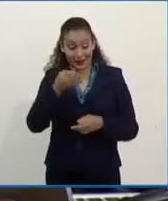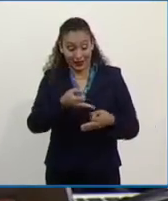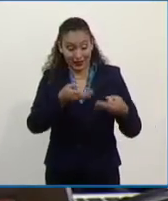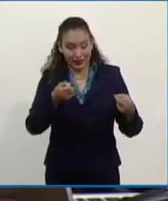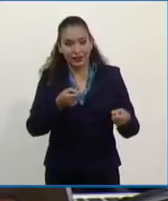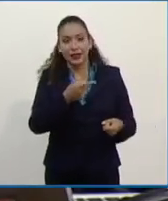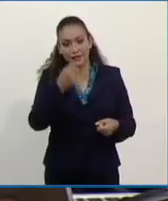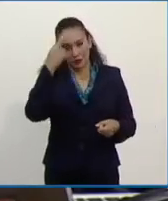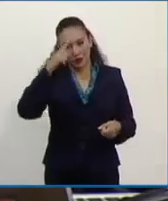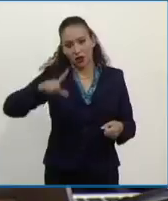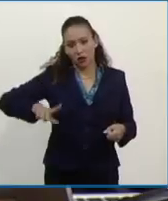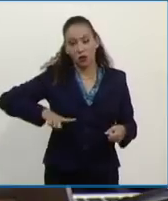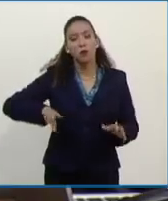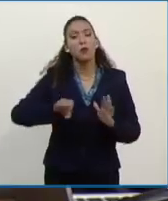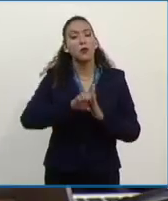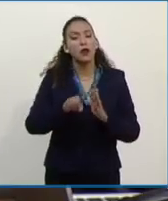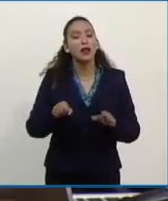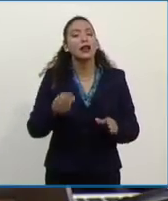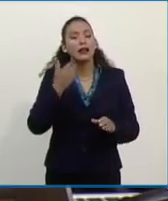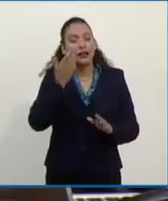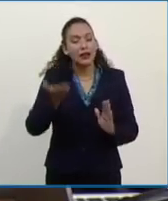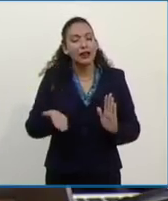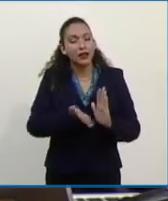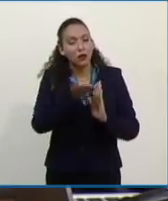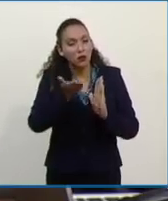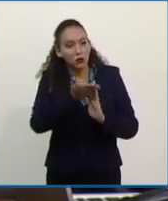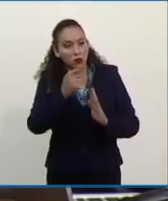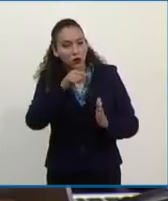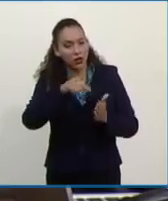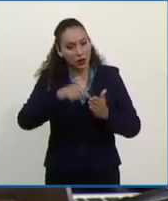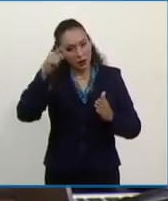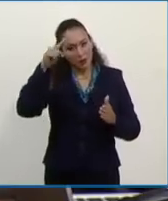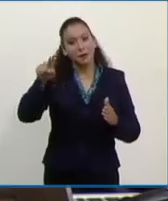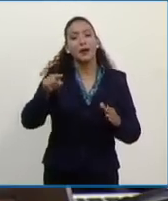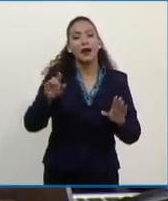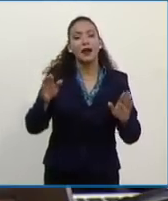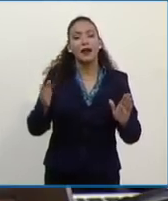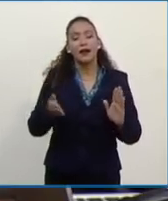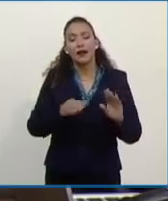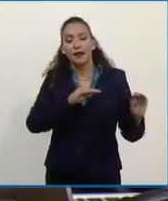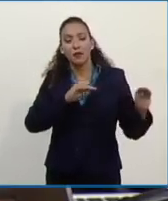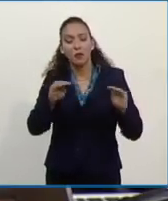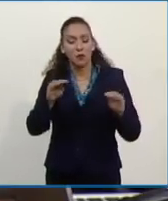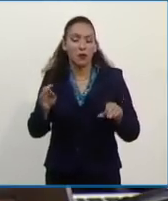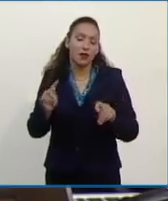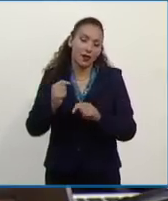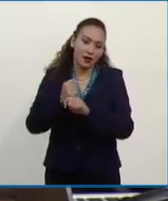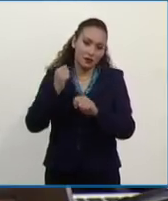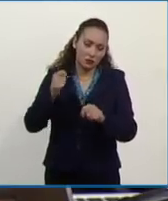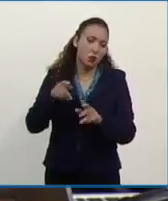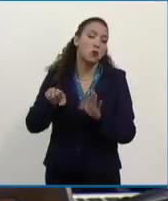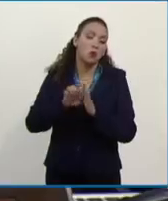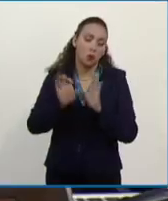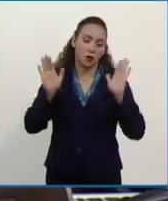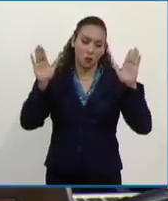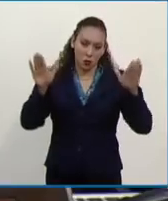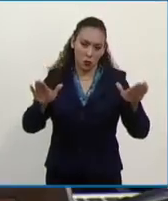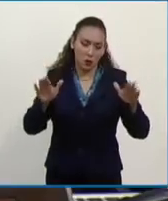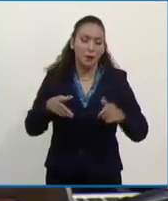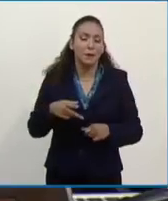que ver con la infraestructura de transporte, de servicios y polos para el desarrollo y bienestar, constituyendo,